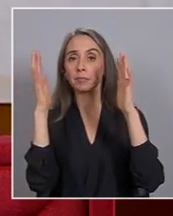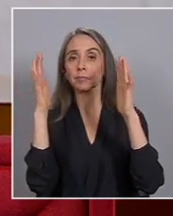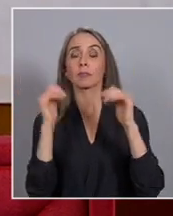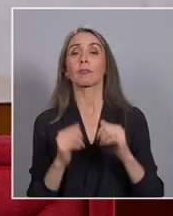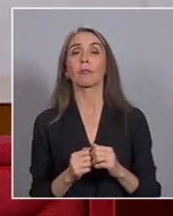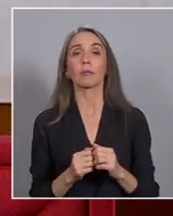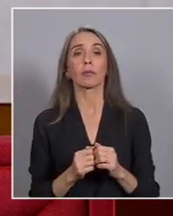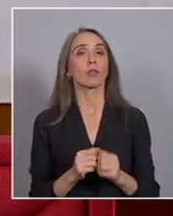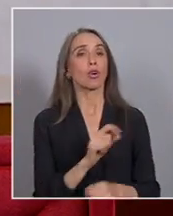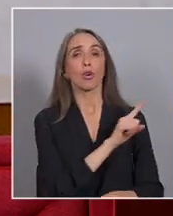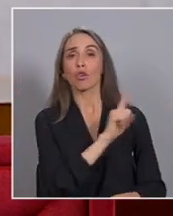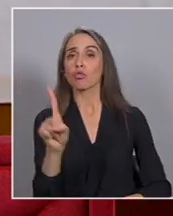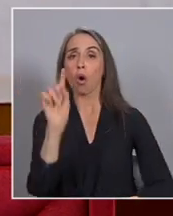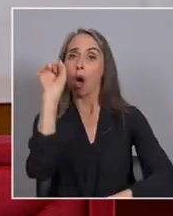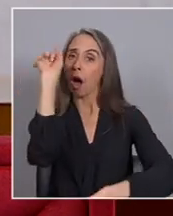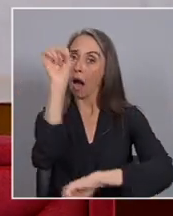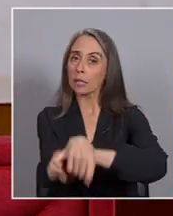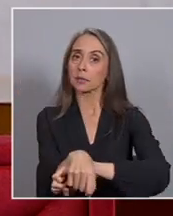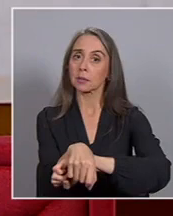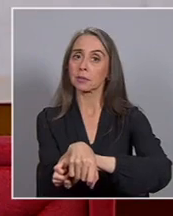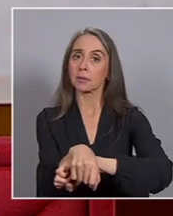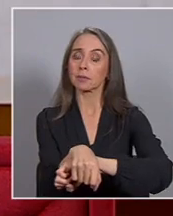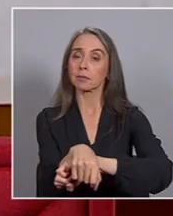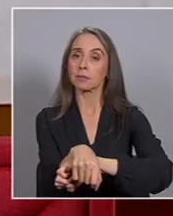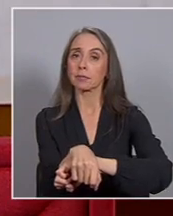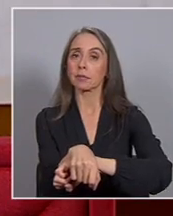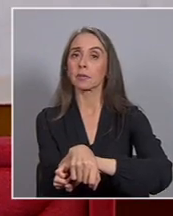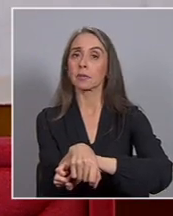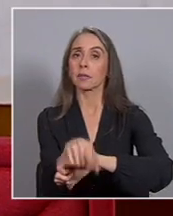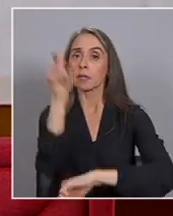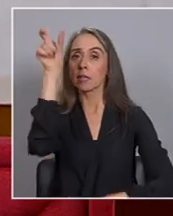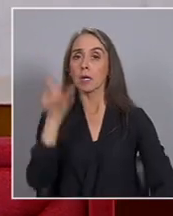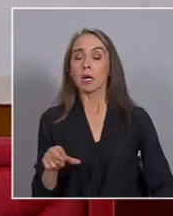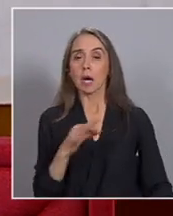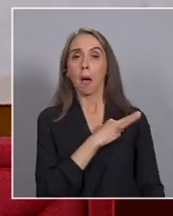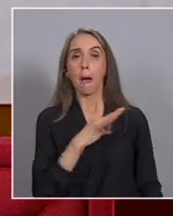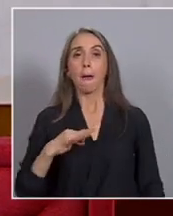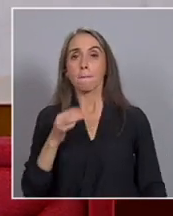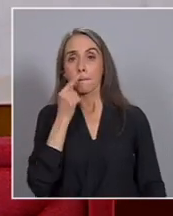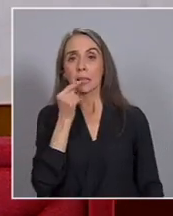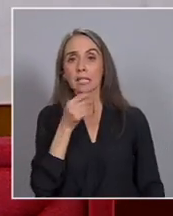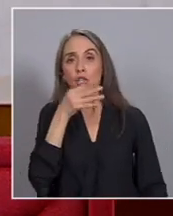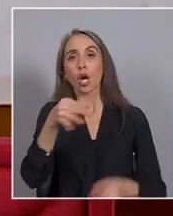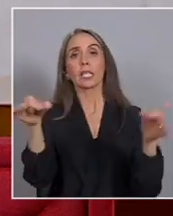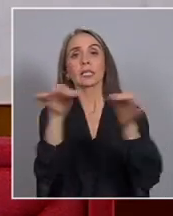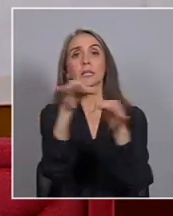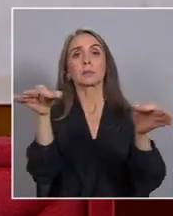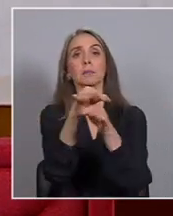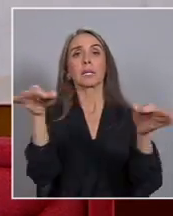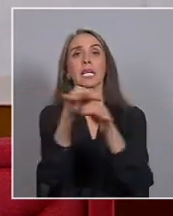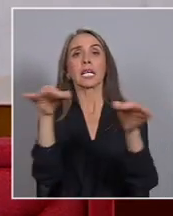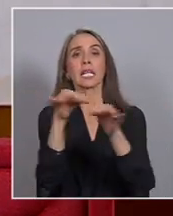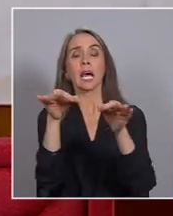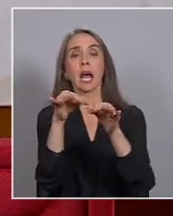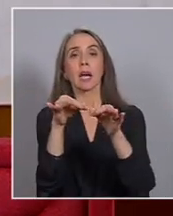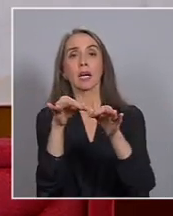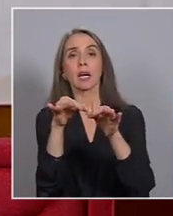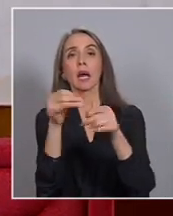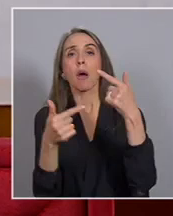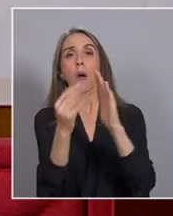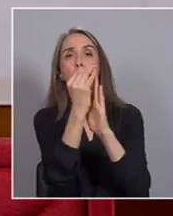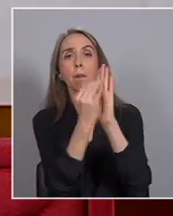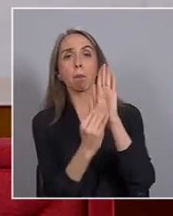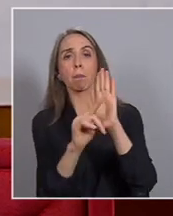No es aceptable que un ministro tenga que dar explicaciones especiales respecto a una